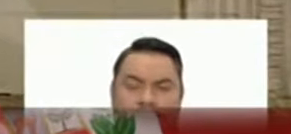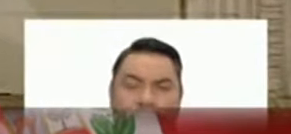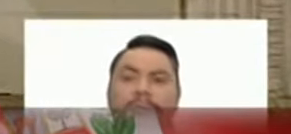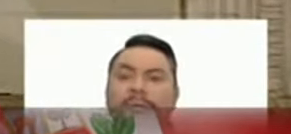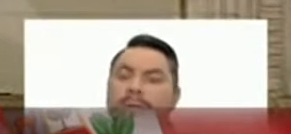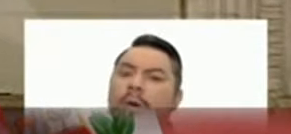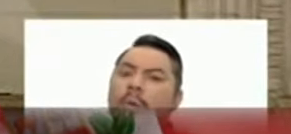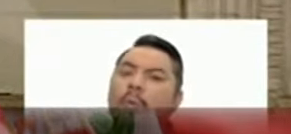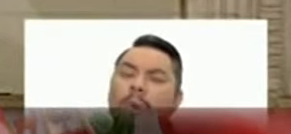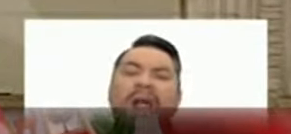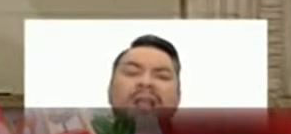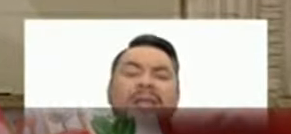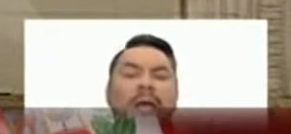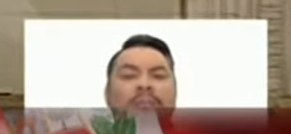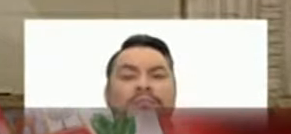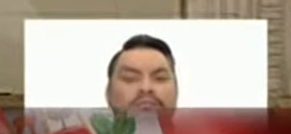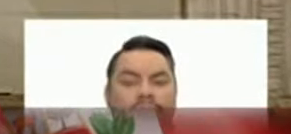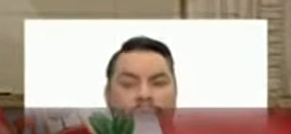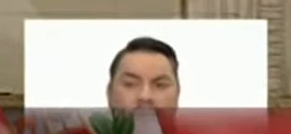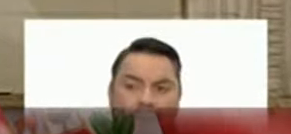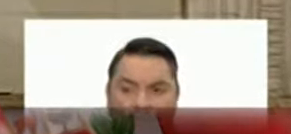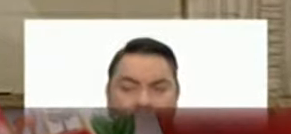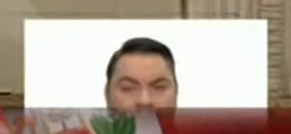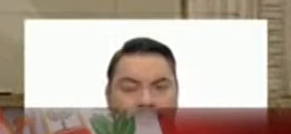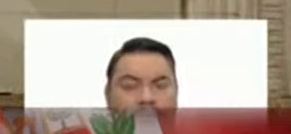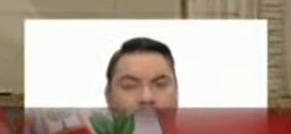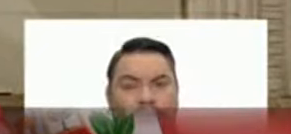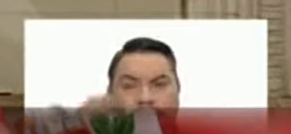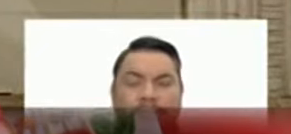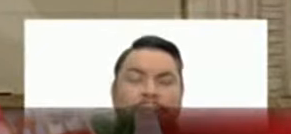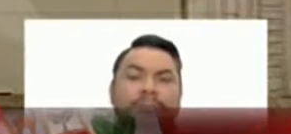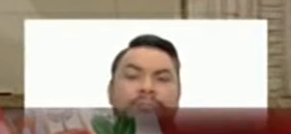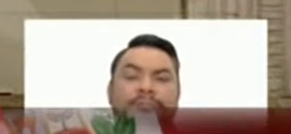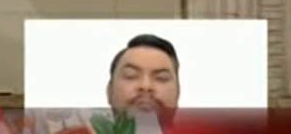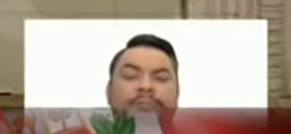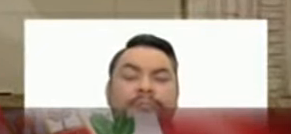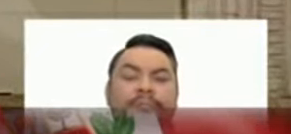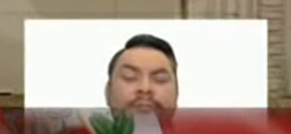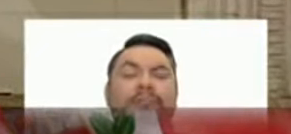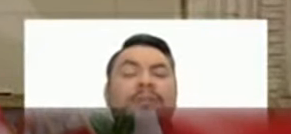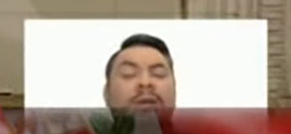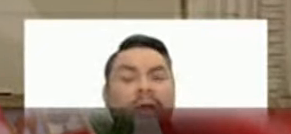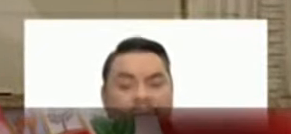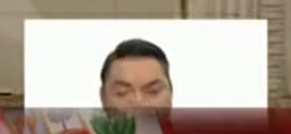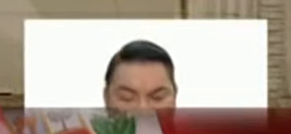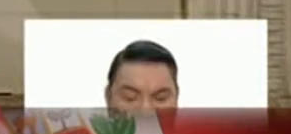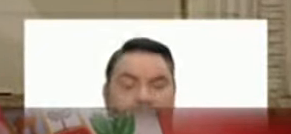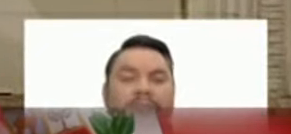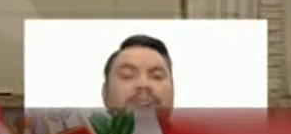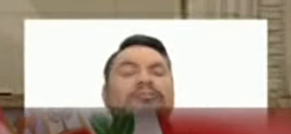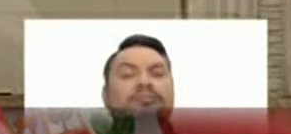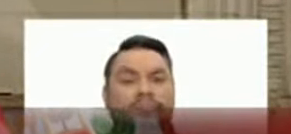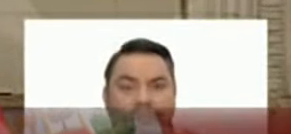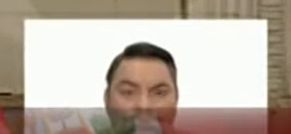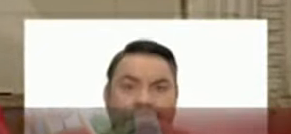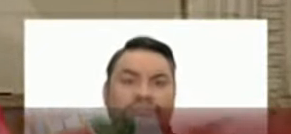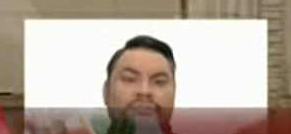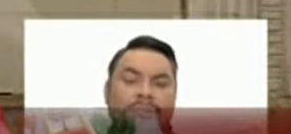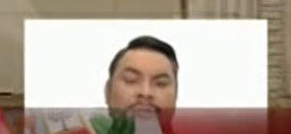en la misma fecha de publicación de la presente resolución suprema. Regístrese, comuníquese y